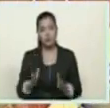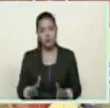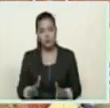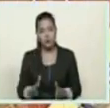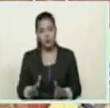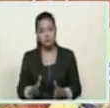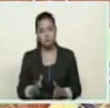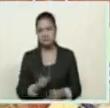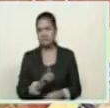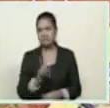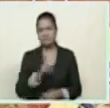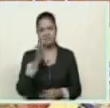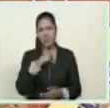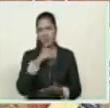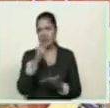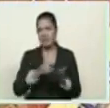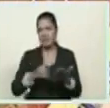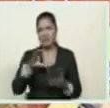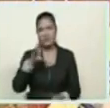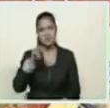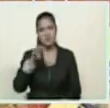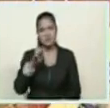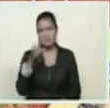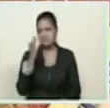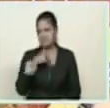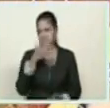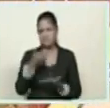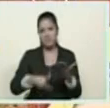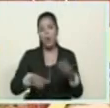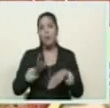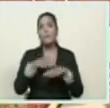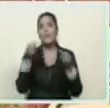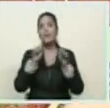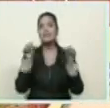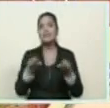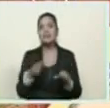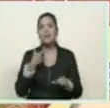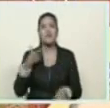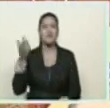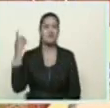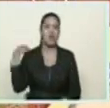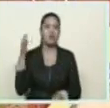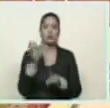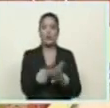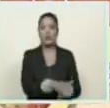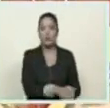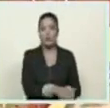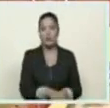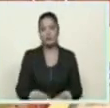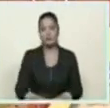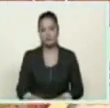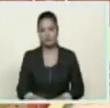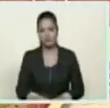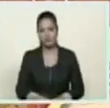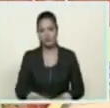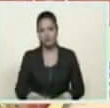no estaban inscritos del registro electoral porque el sistema de ccoo copeyano los excluidas